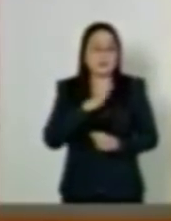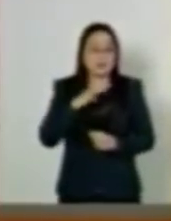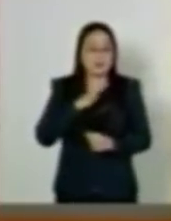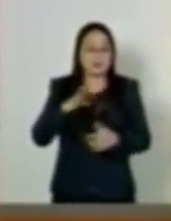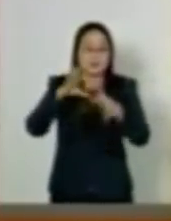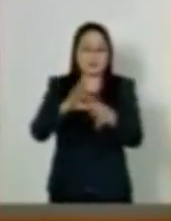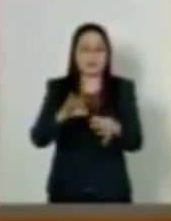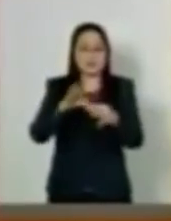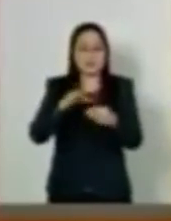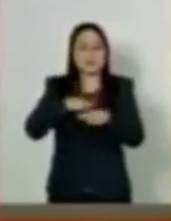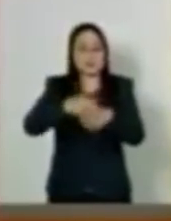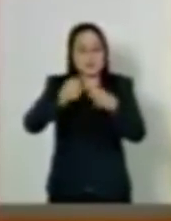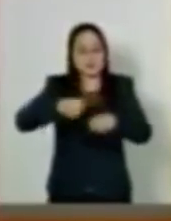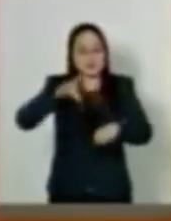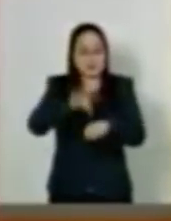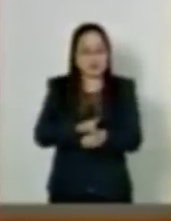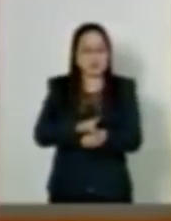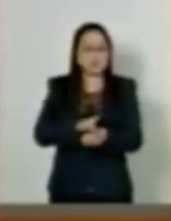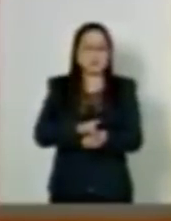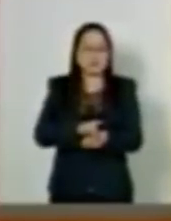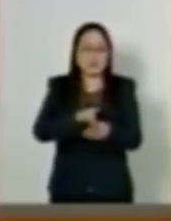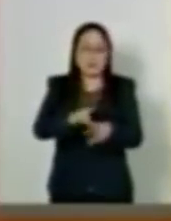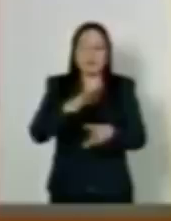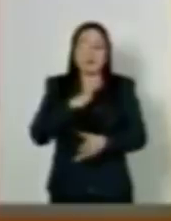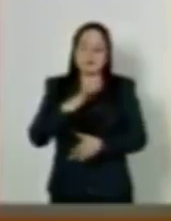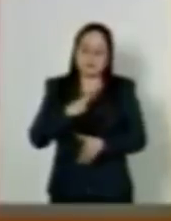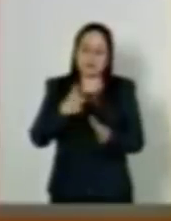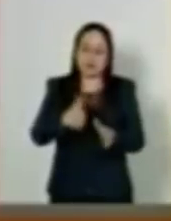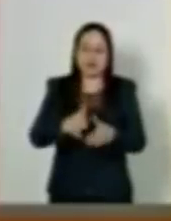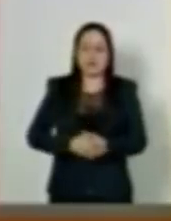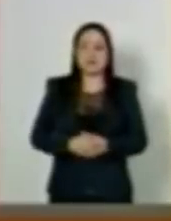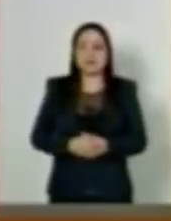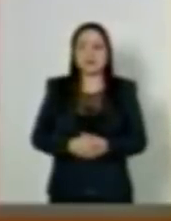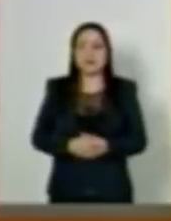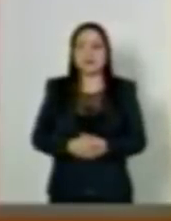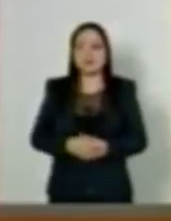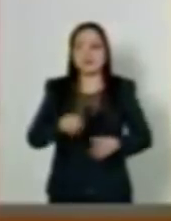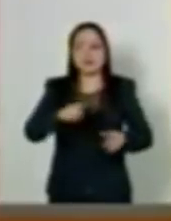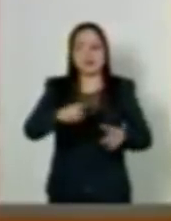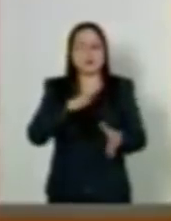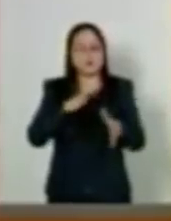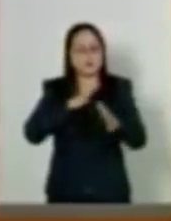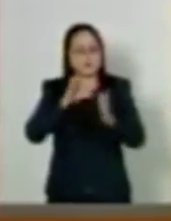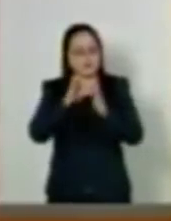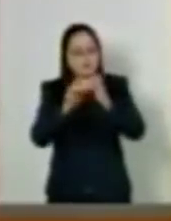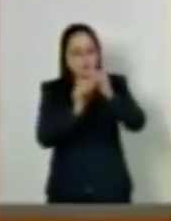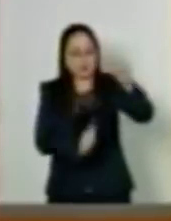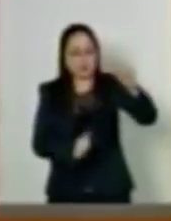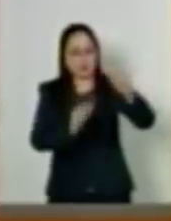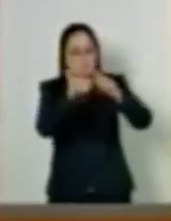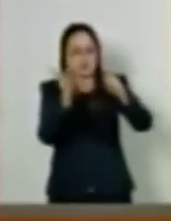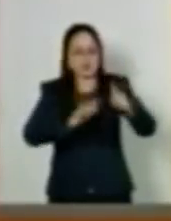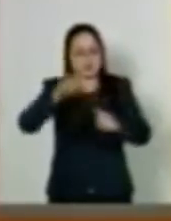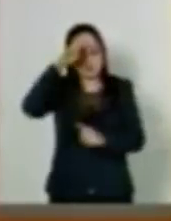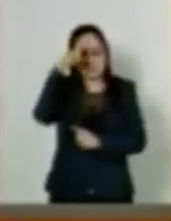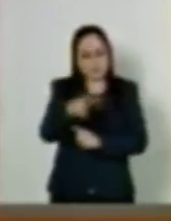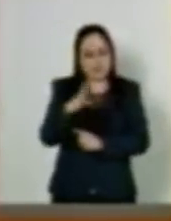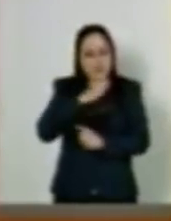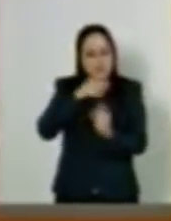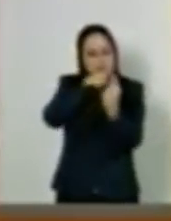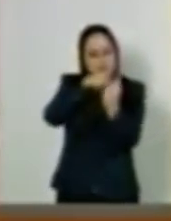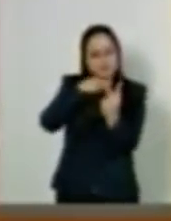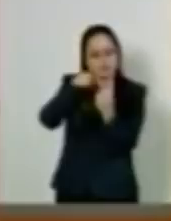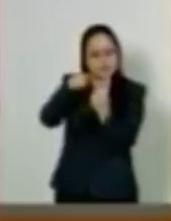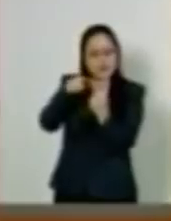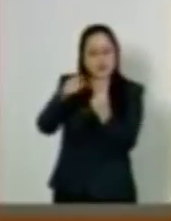de seguridad nacional. Desde entonces, la Constitución mexicana existen las dos